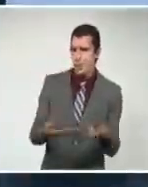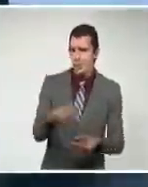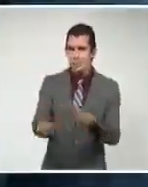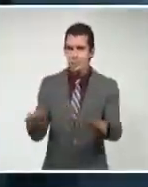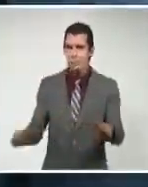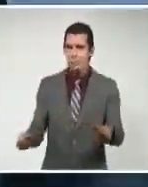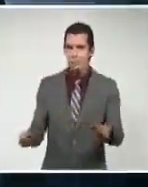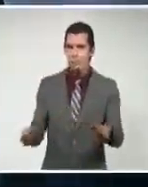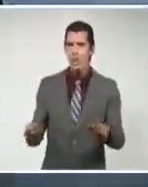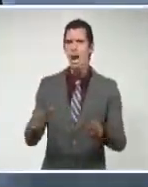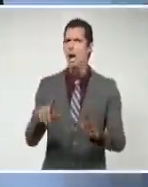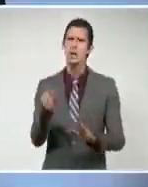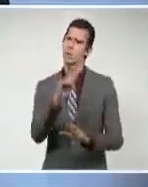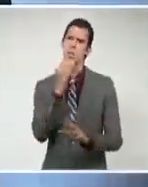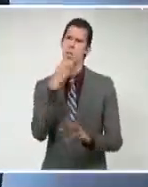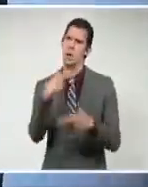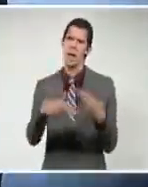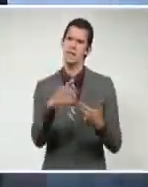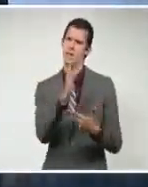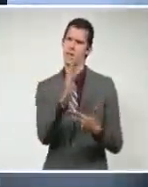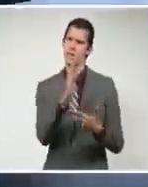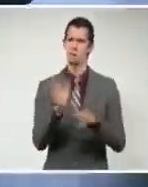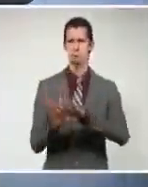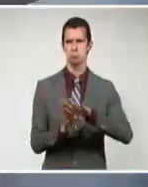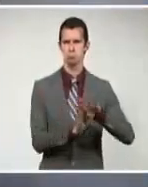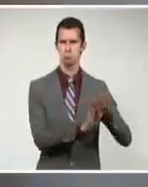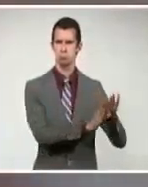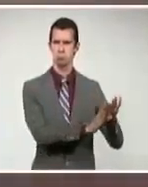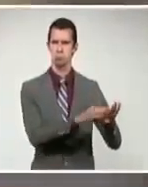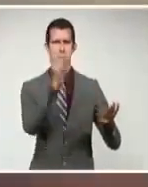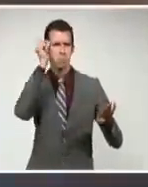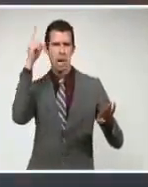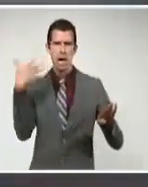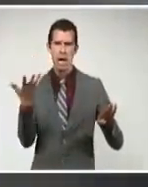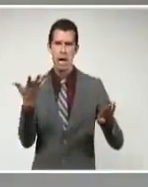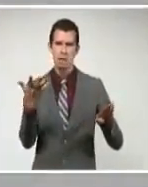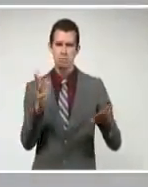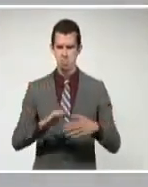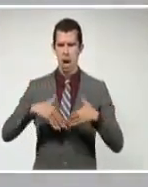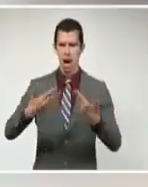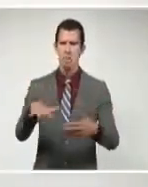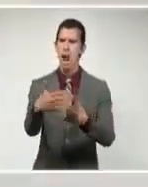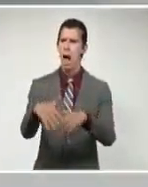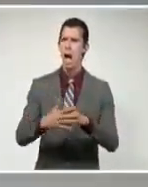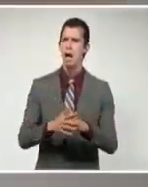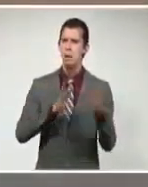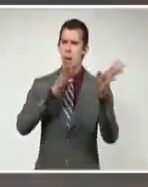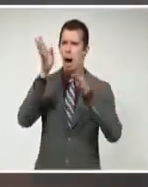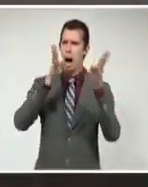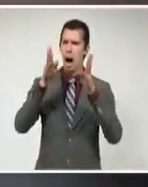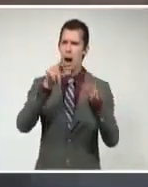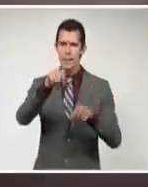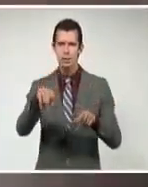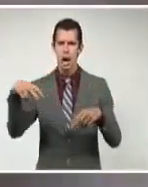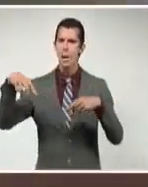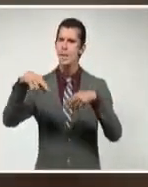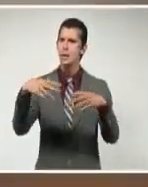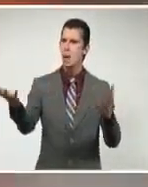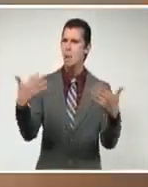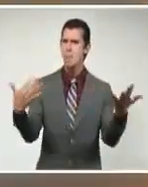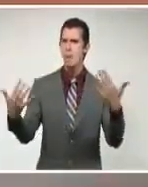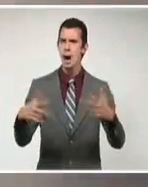ven, cantar, arengaron a los que se congregaron allí, se gritaron frases ofensivas, se quitaron los